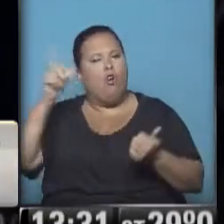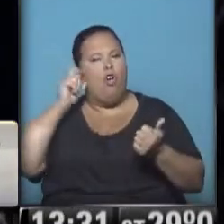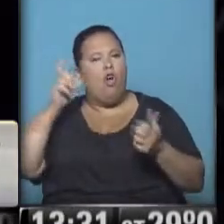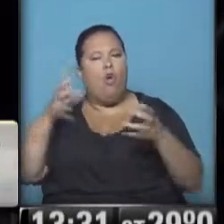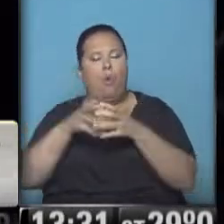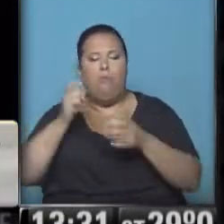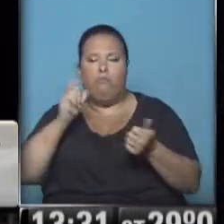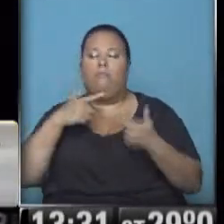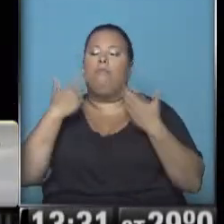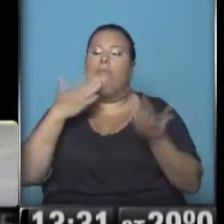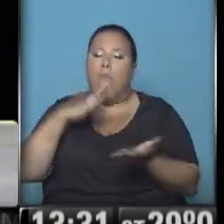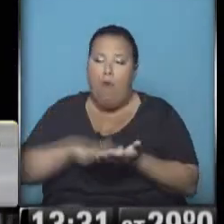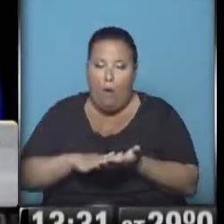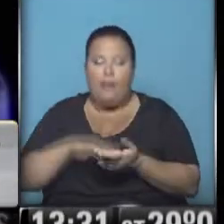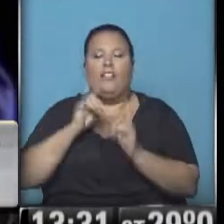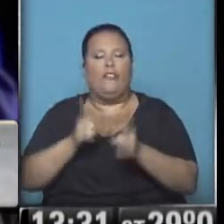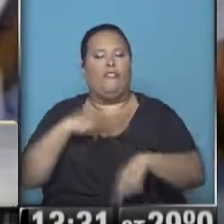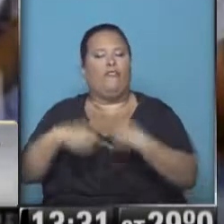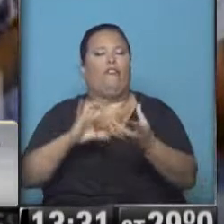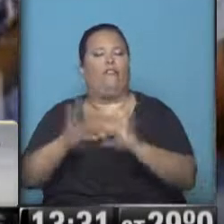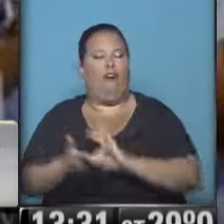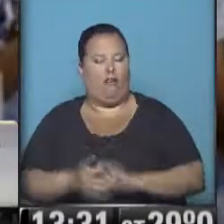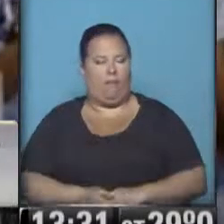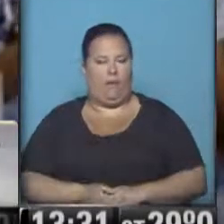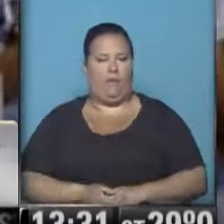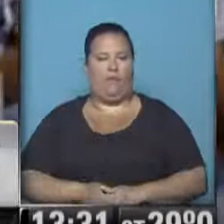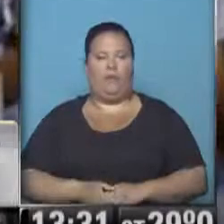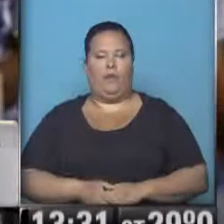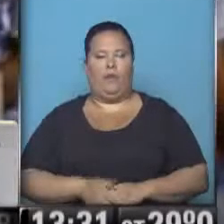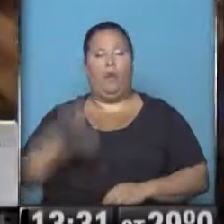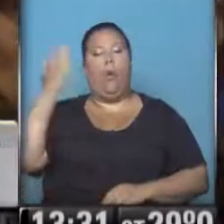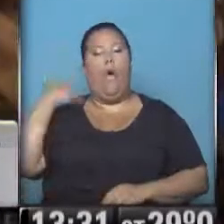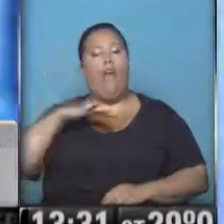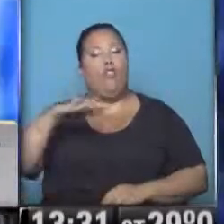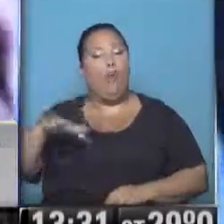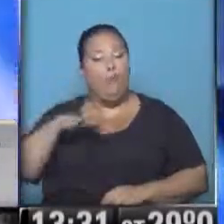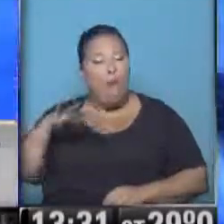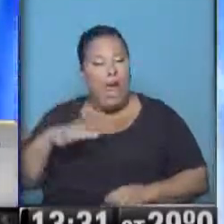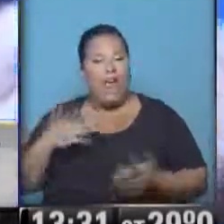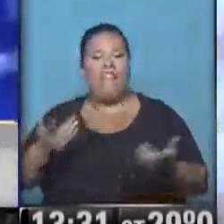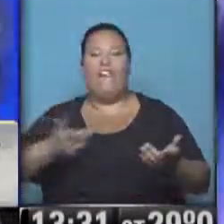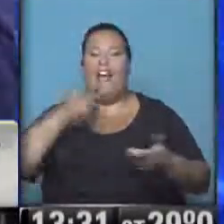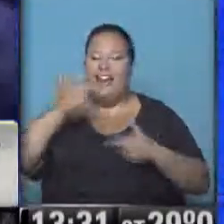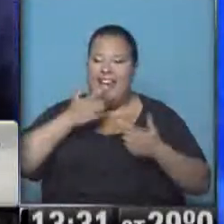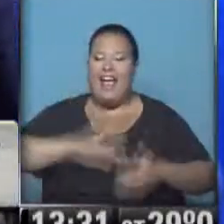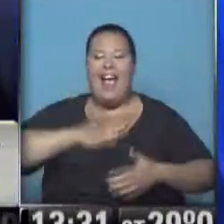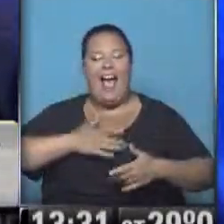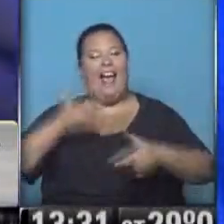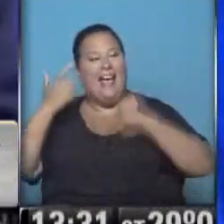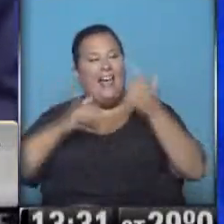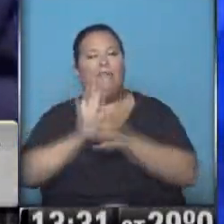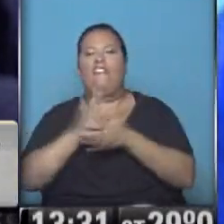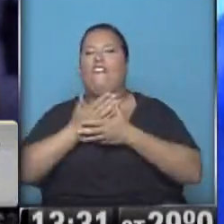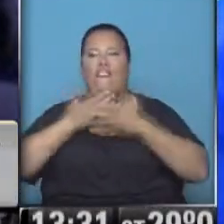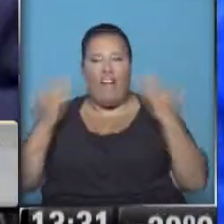partido prometiendo continuar el camino cuando el pueblo canta y ríe porque el pueblo está